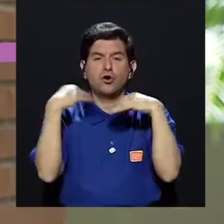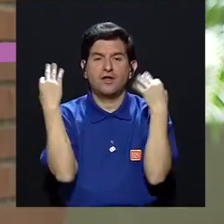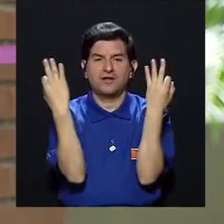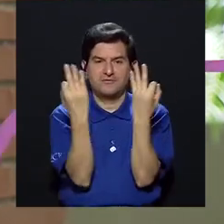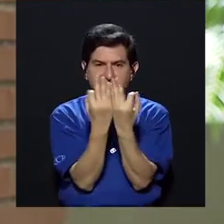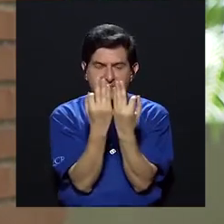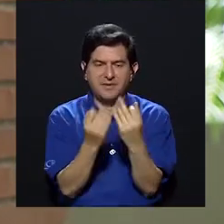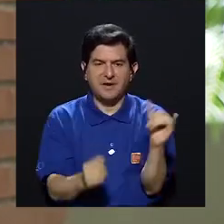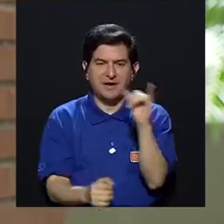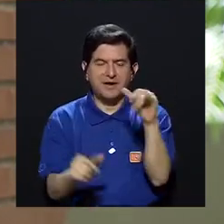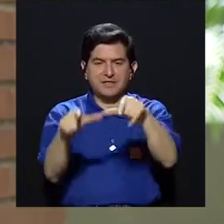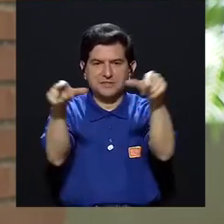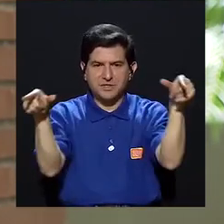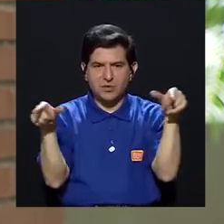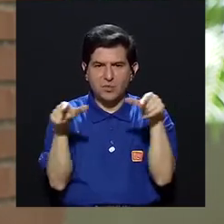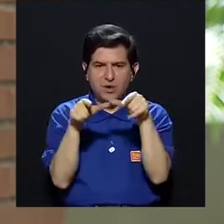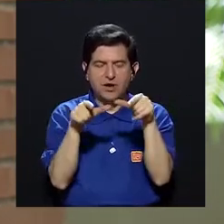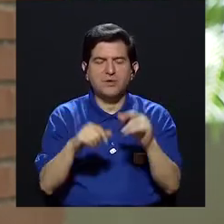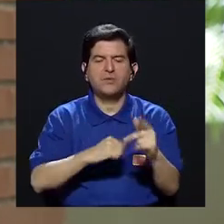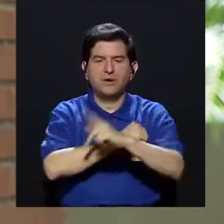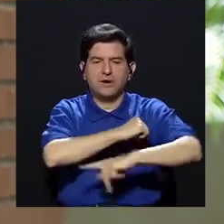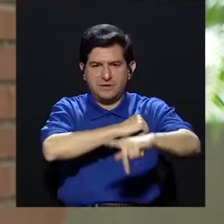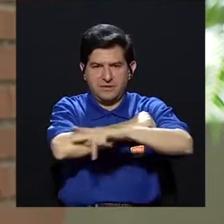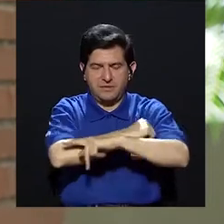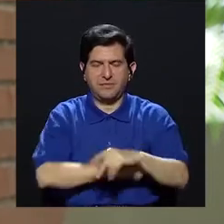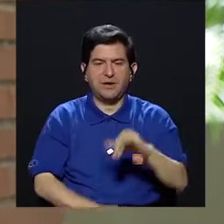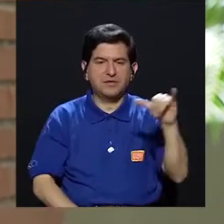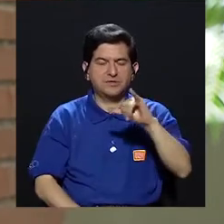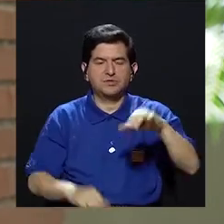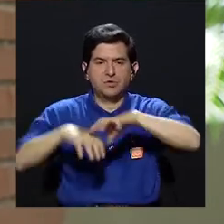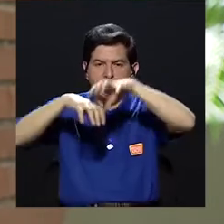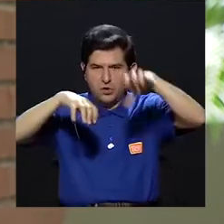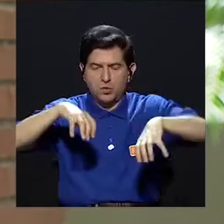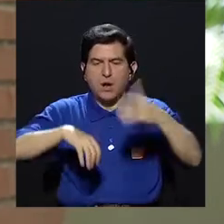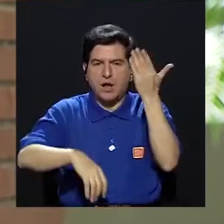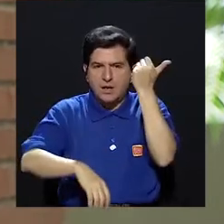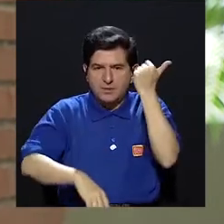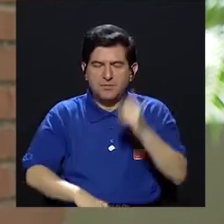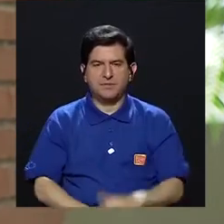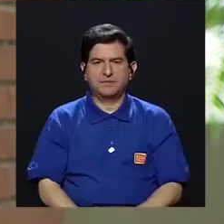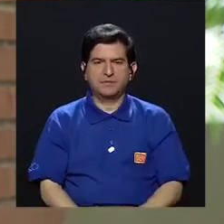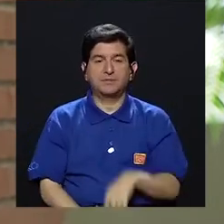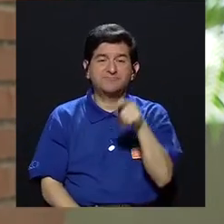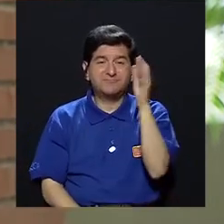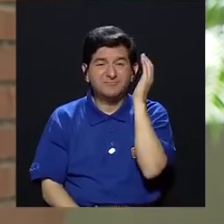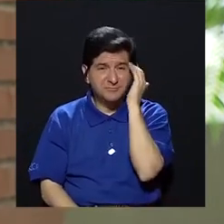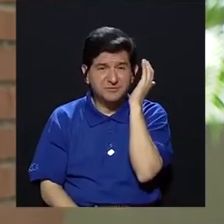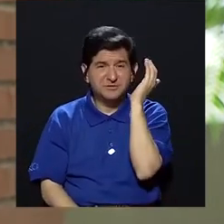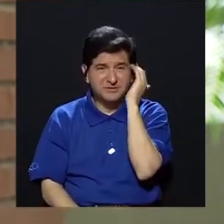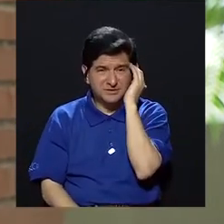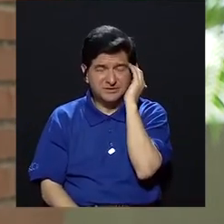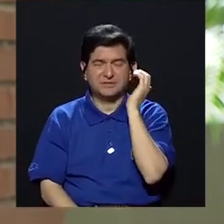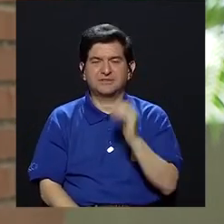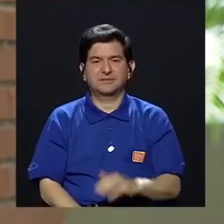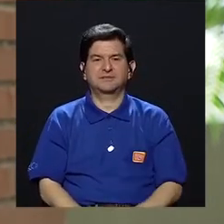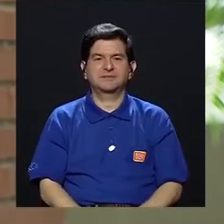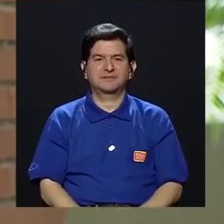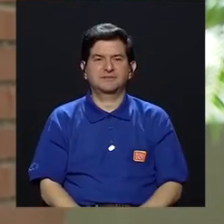sean de una misma ubicación geográfica o de un mismo cantón. ¿Por qué? Porque ustedes saben